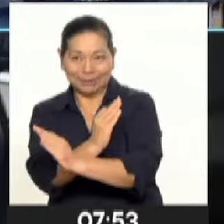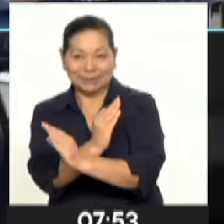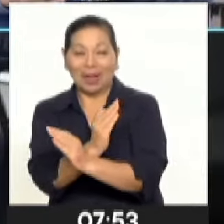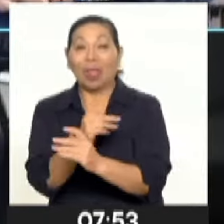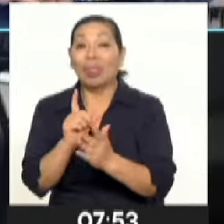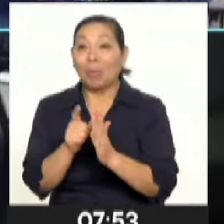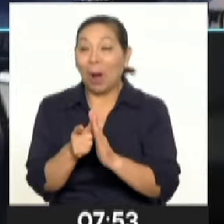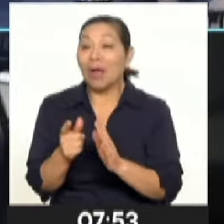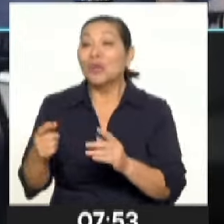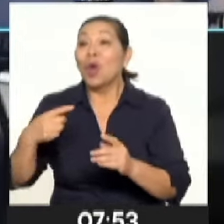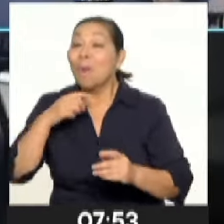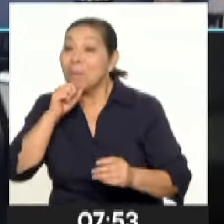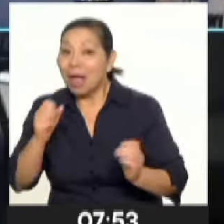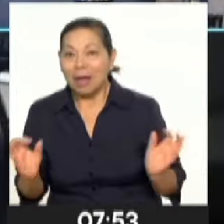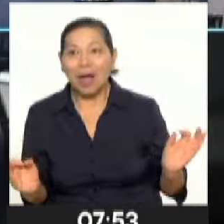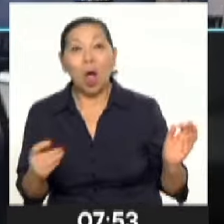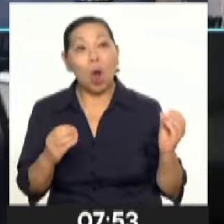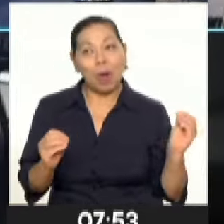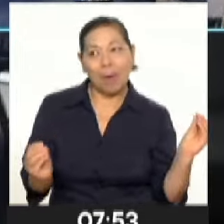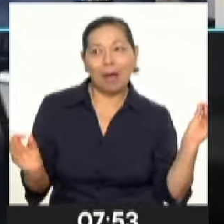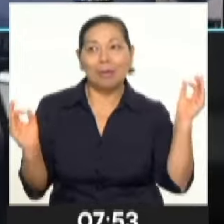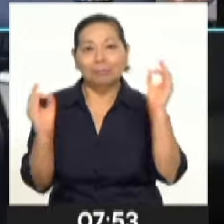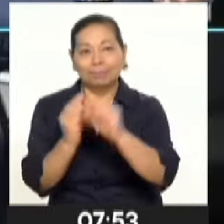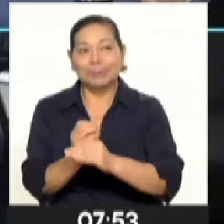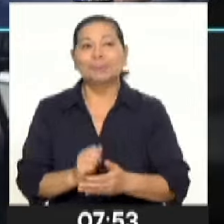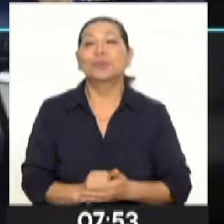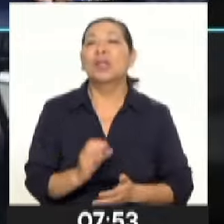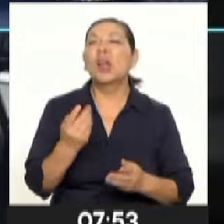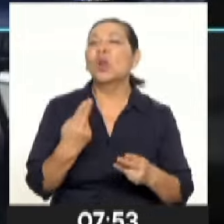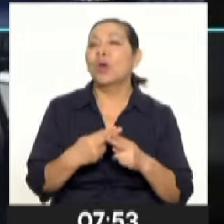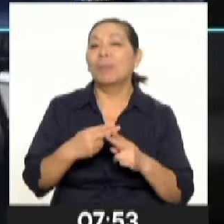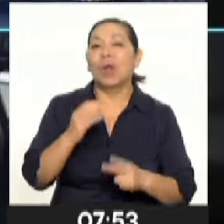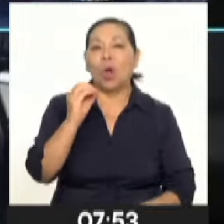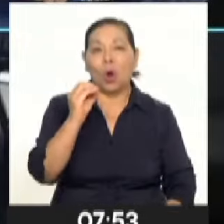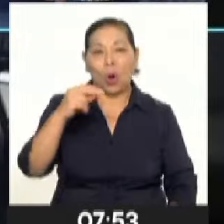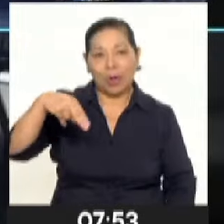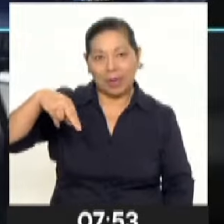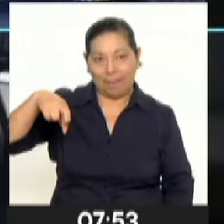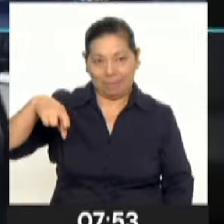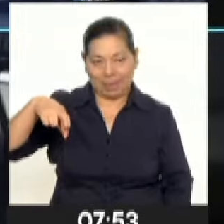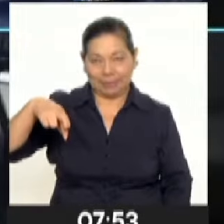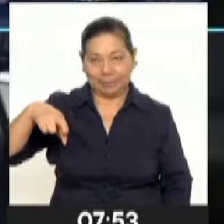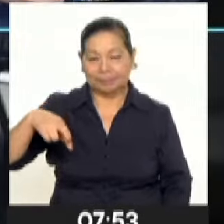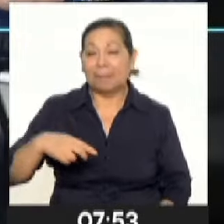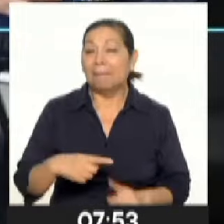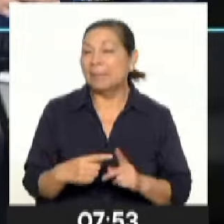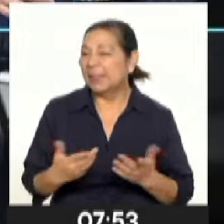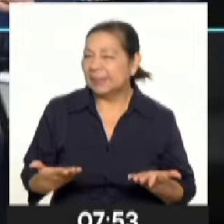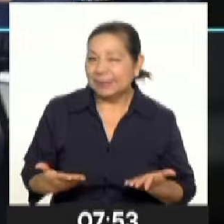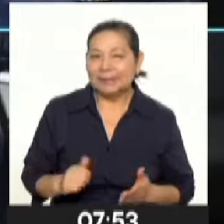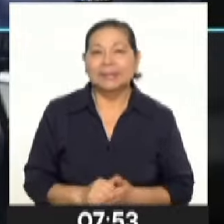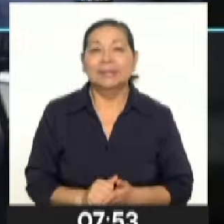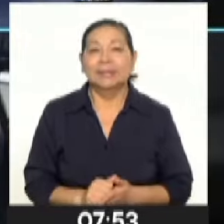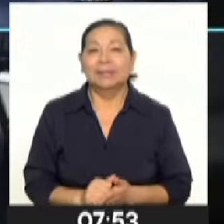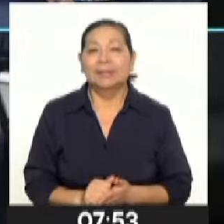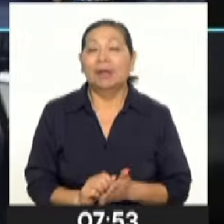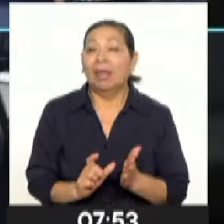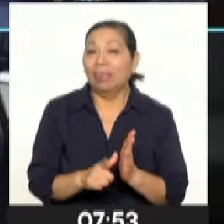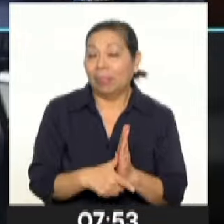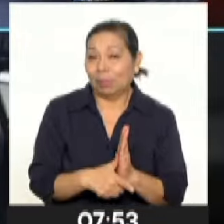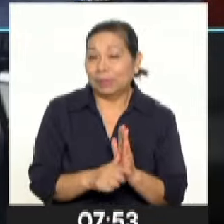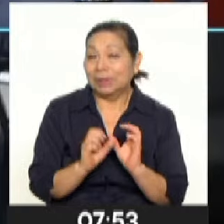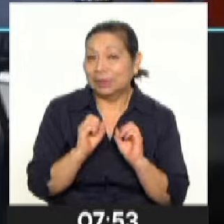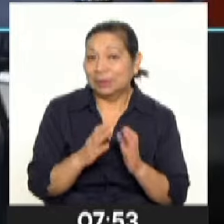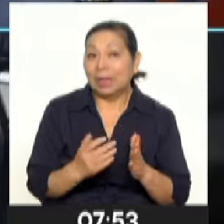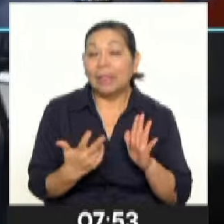el Sistema Nacional de Pensiones. Lo administra la ONP, ¿no? la Oficina de Normalización Previsional. Y lo que se les cuenta, ya lo